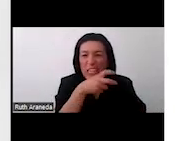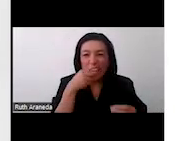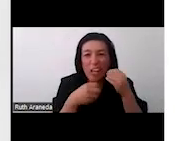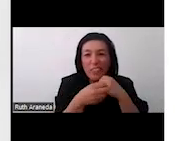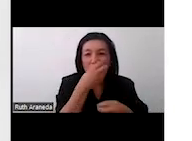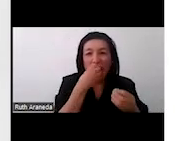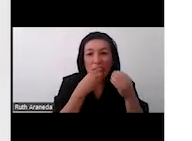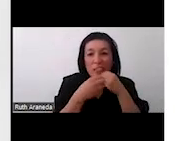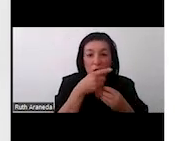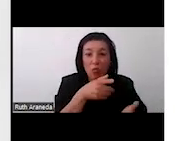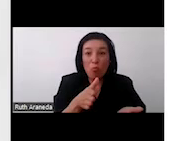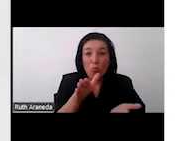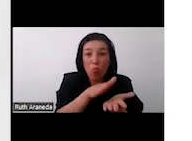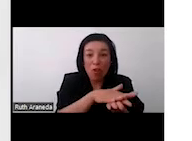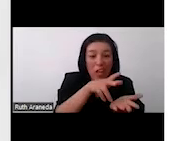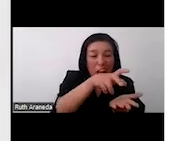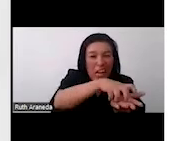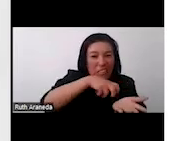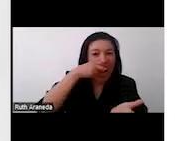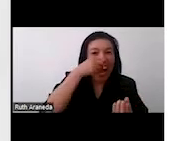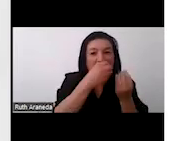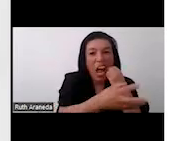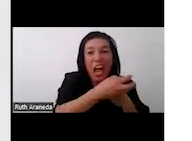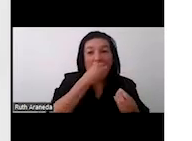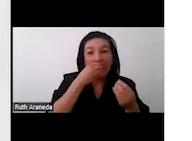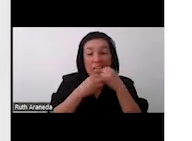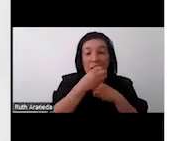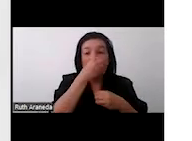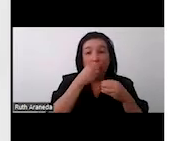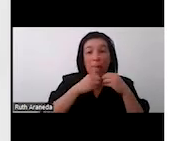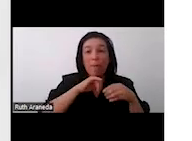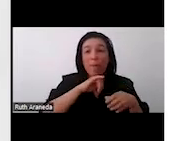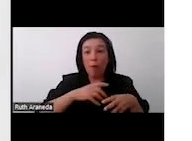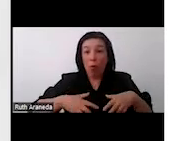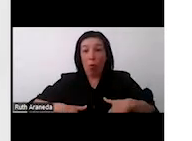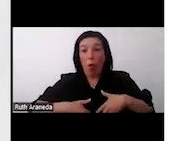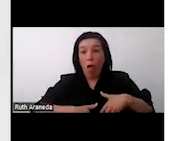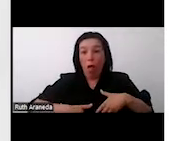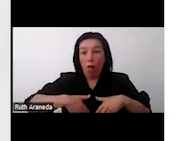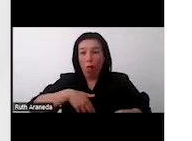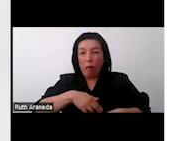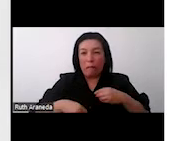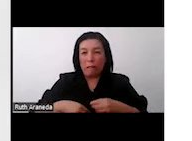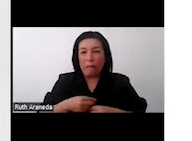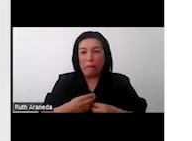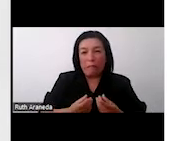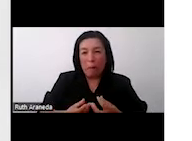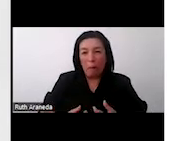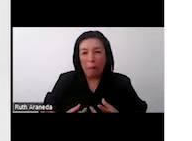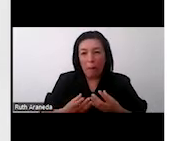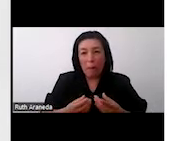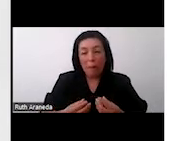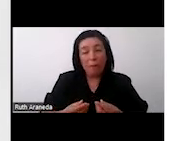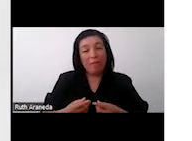otros organismos que ya están muertos. Ellos los consumen y en su estómago es mucho más ácido que el nuestro,